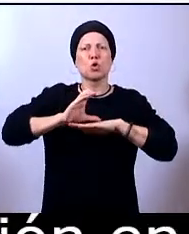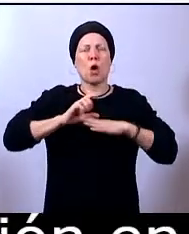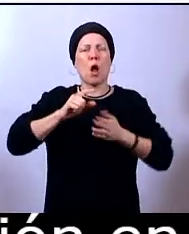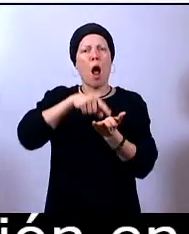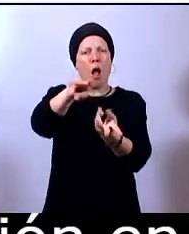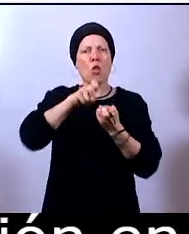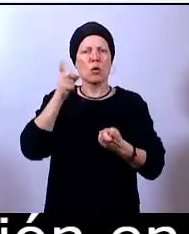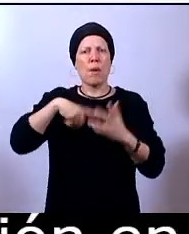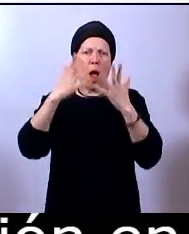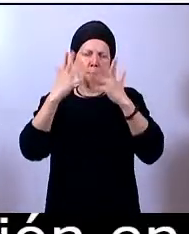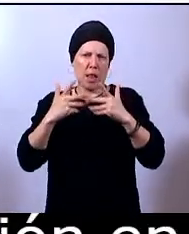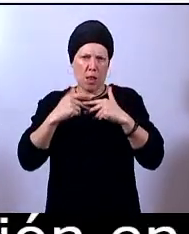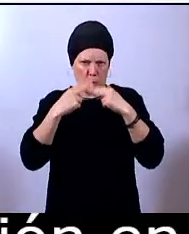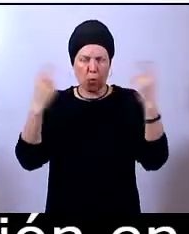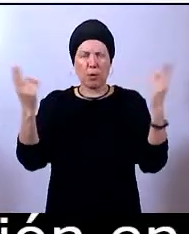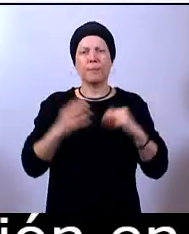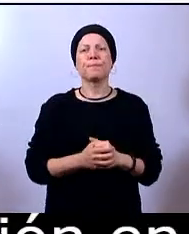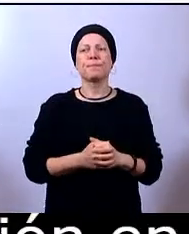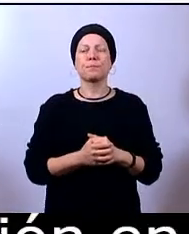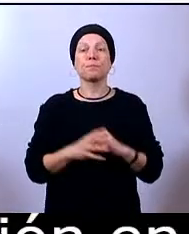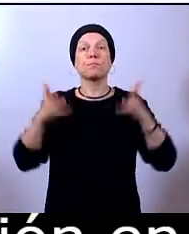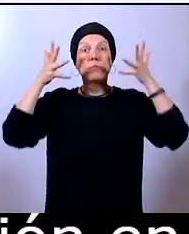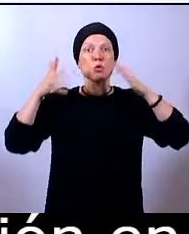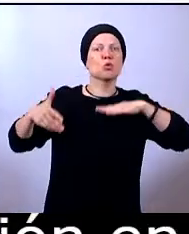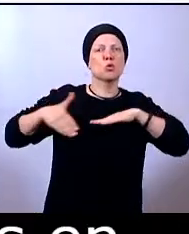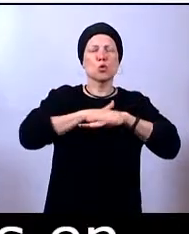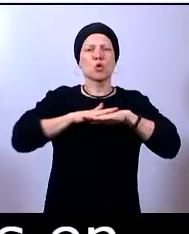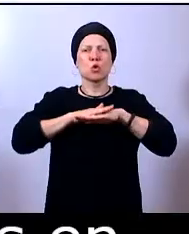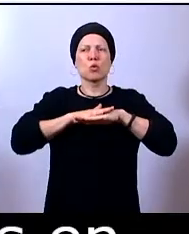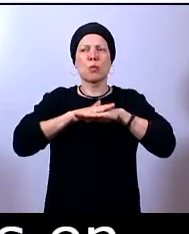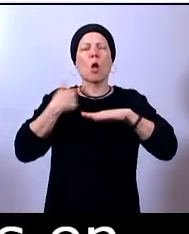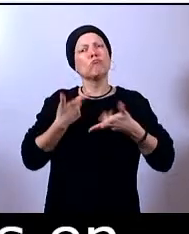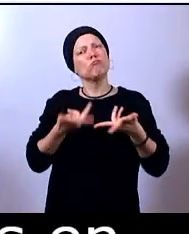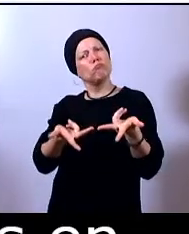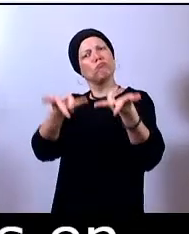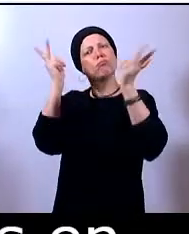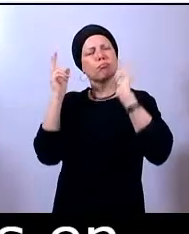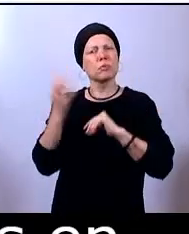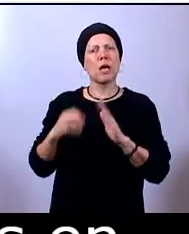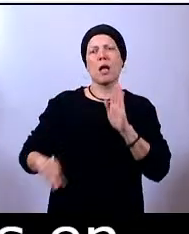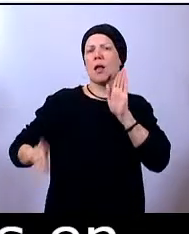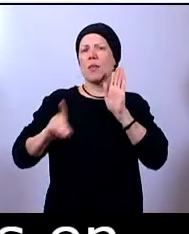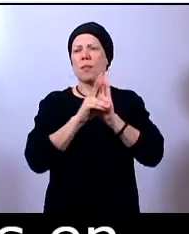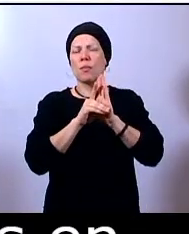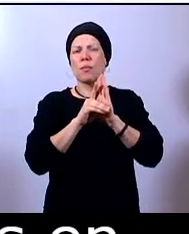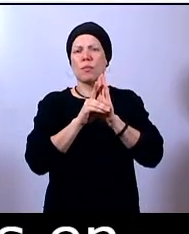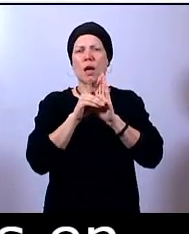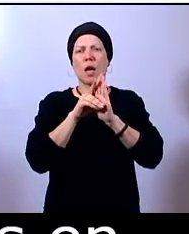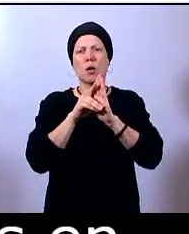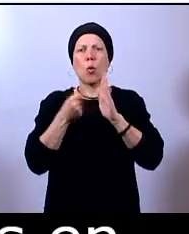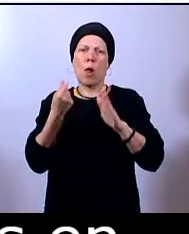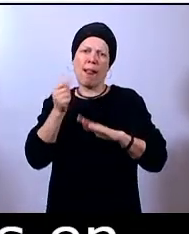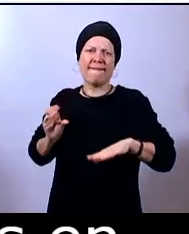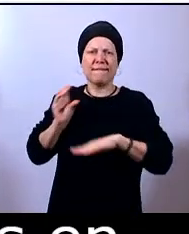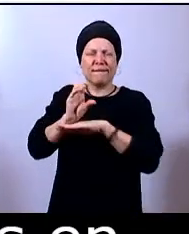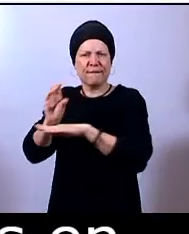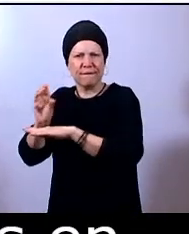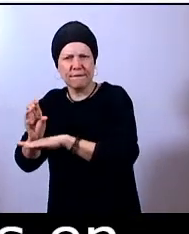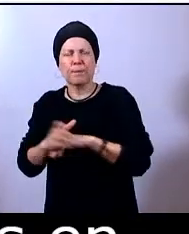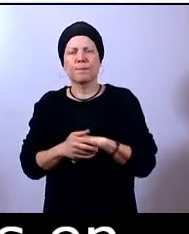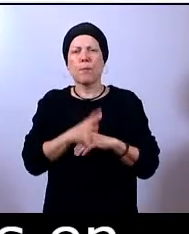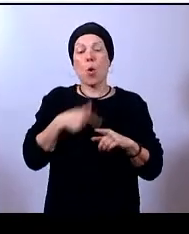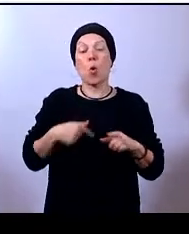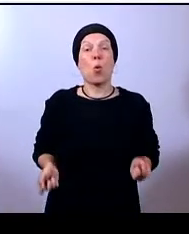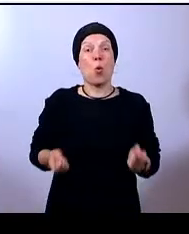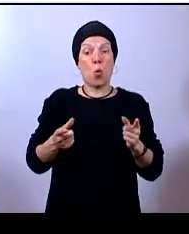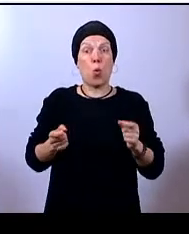Hacienda y Administración Pública. El Consejo de Gobierno ha dado luz verde al decreto de indemnizaciones que actualiza los